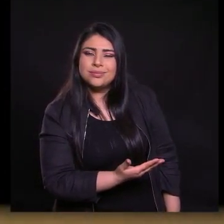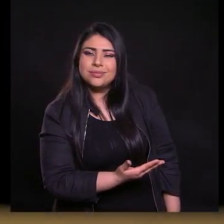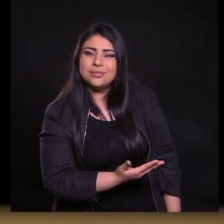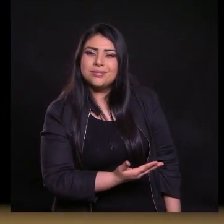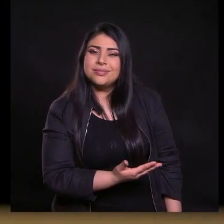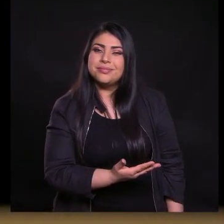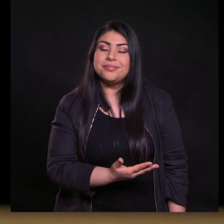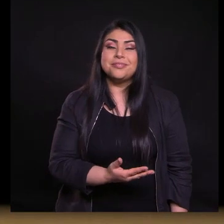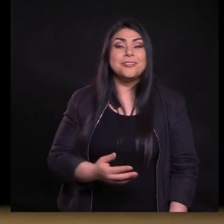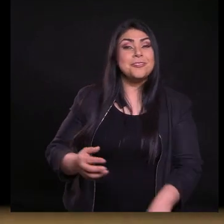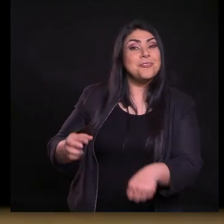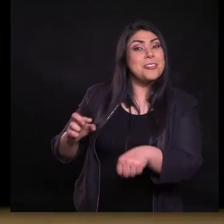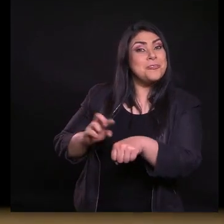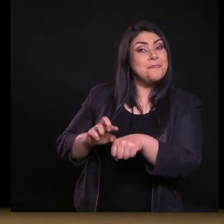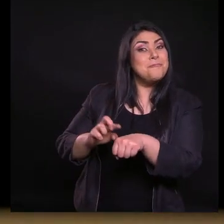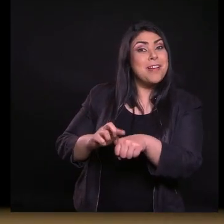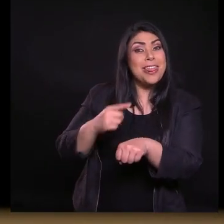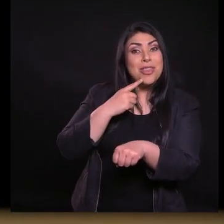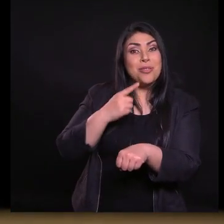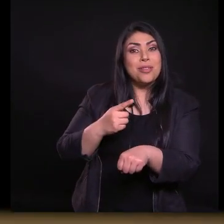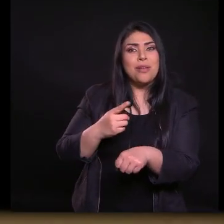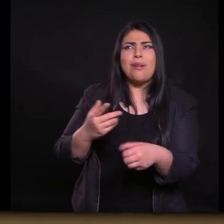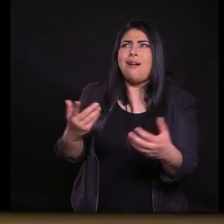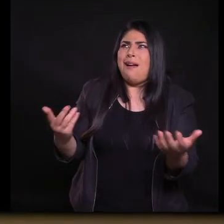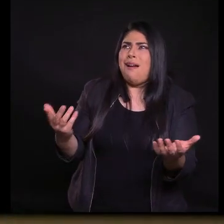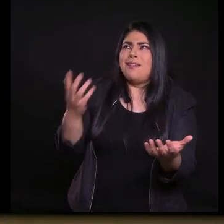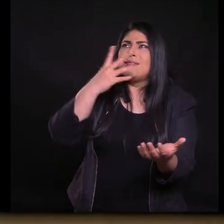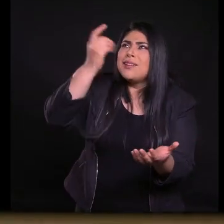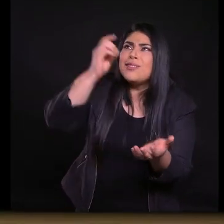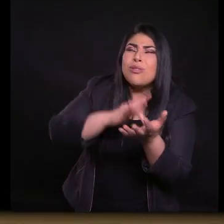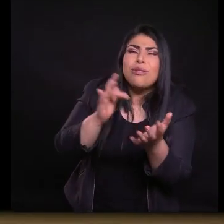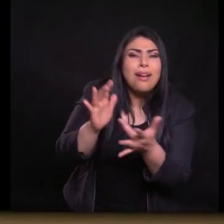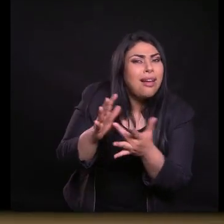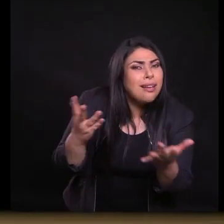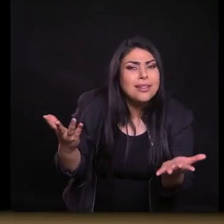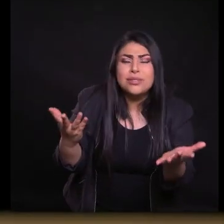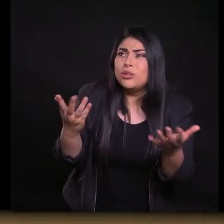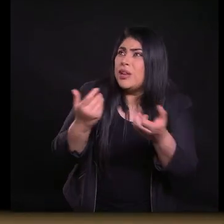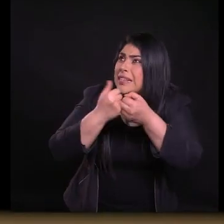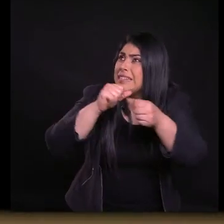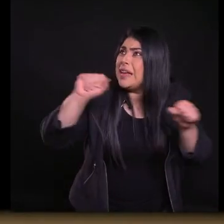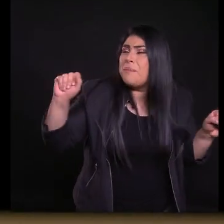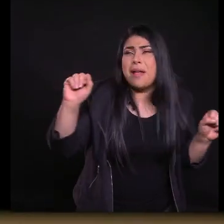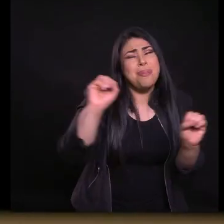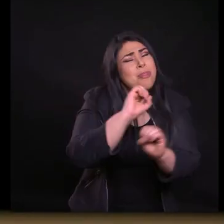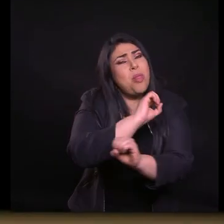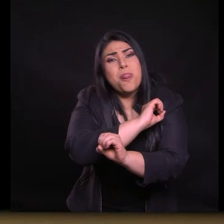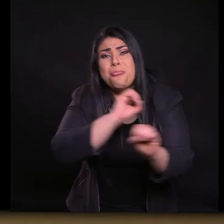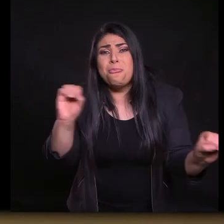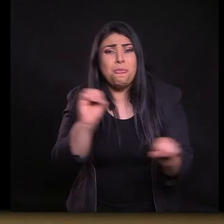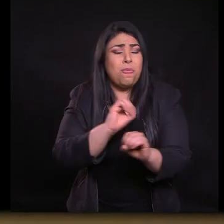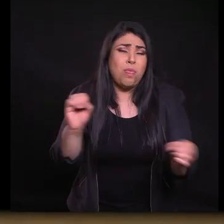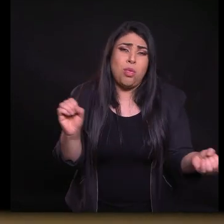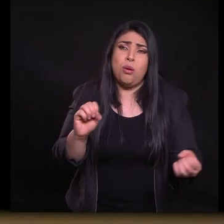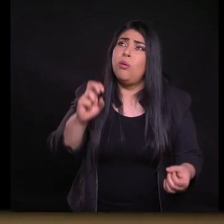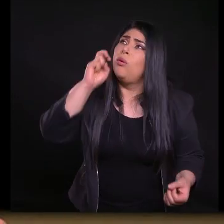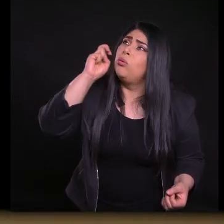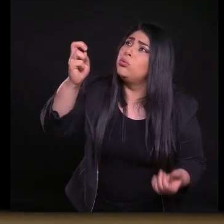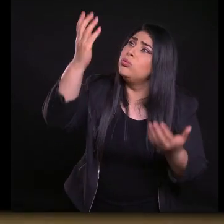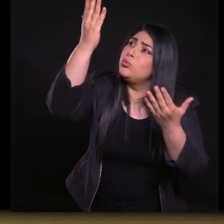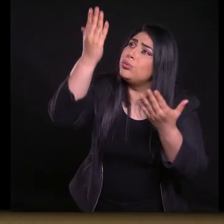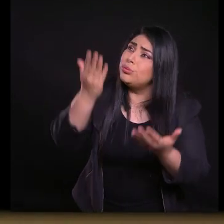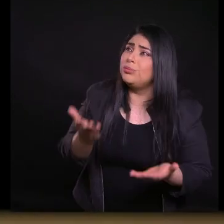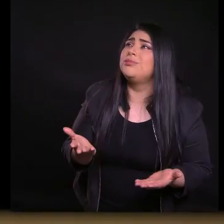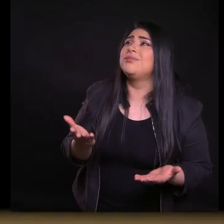pedro reacciona y dice señor imposible que nos alejemos de ti si ya sabemos quién eres para